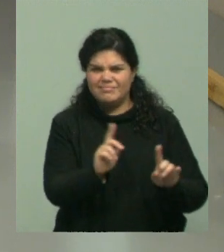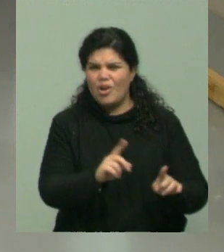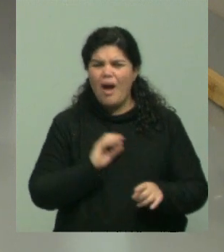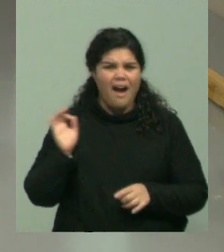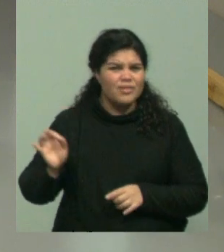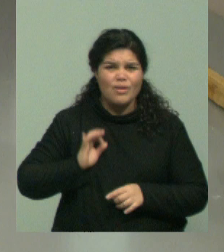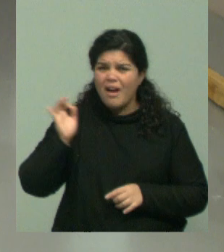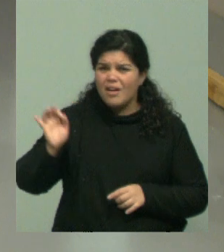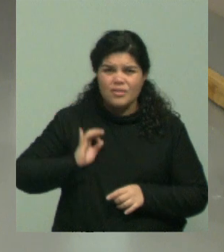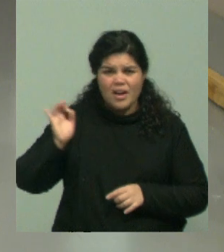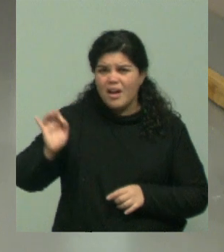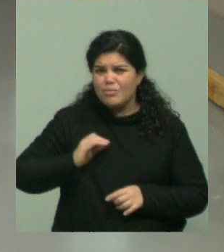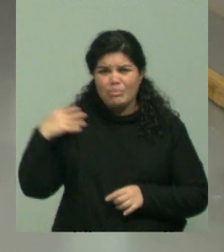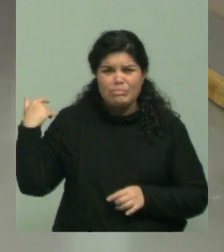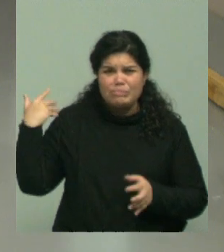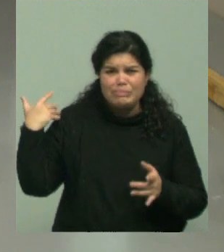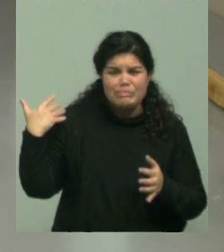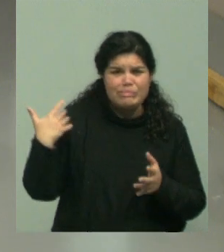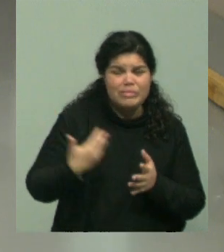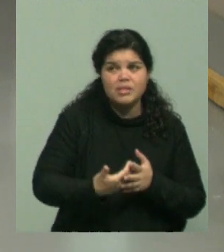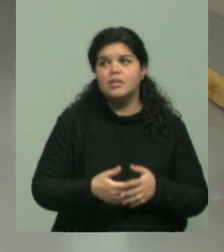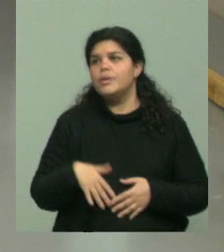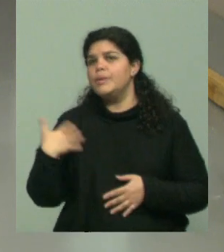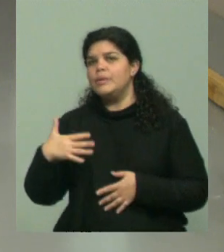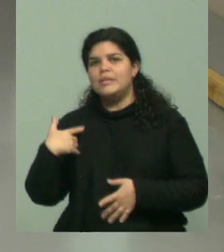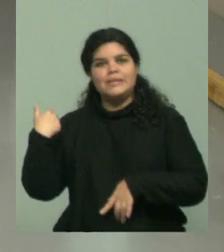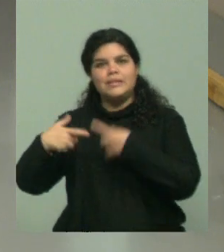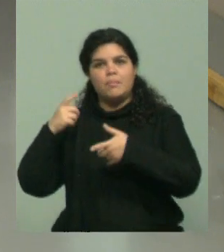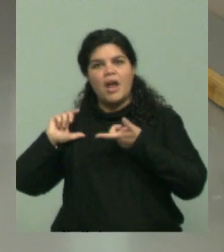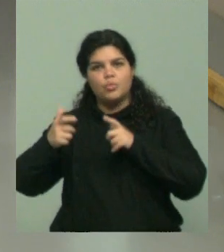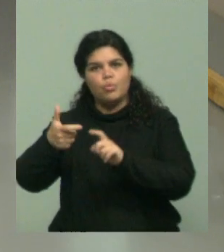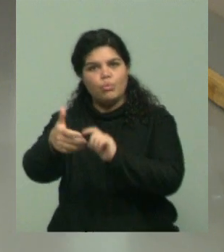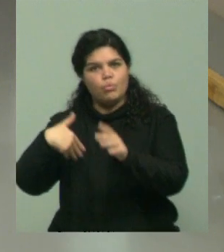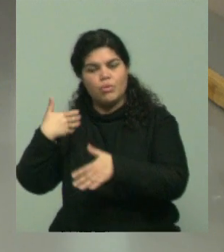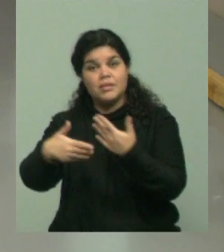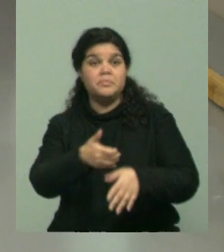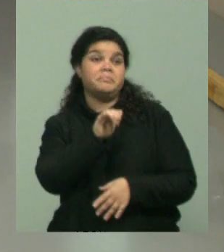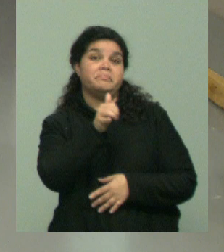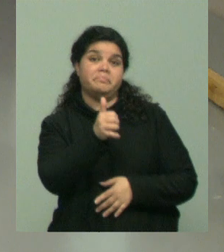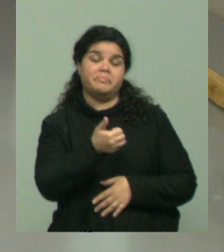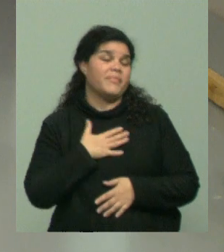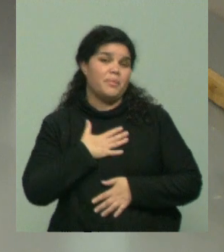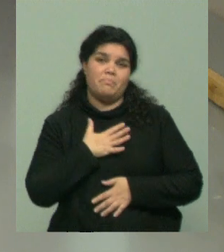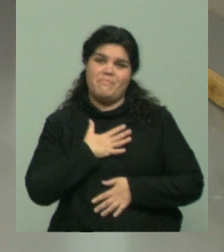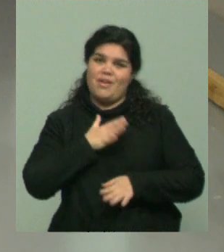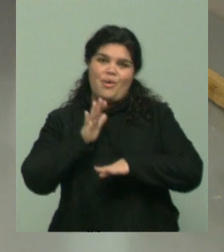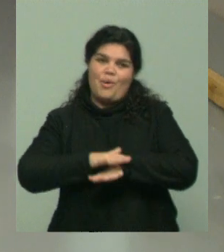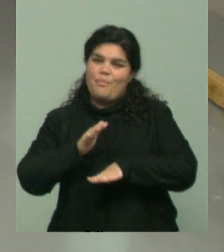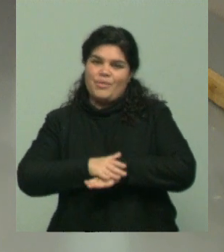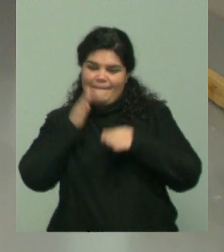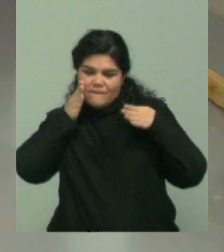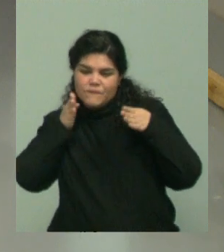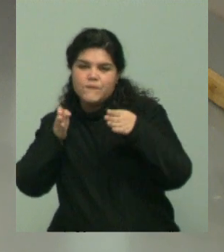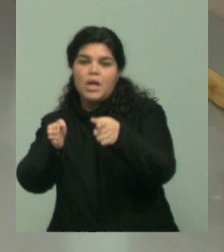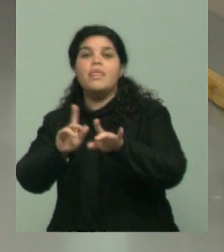capacitándote constantemente, ¿no? Mantener eso. Sí, totalmente. Así que bueno, mi compromiso fue total, porque aparte después empecé a estudiar